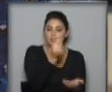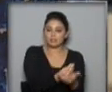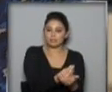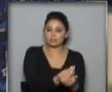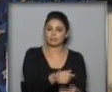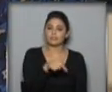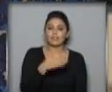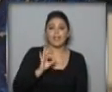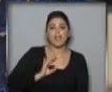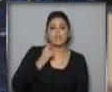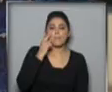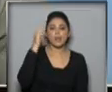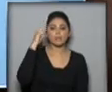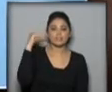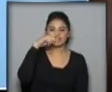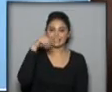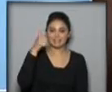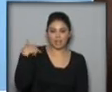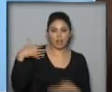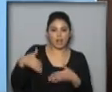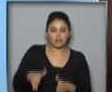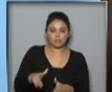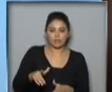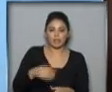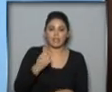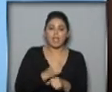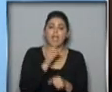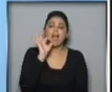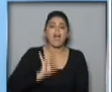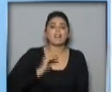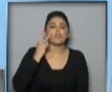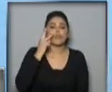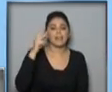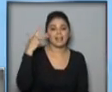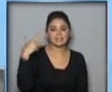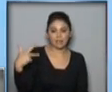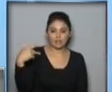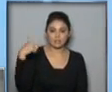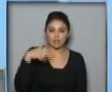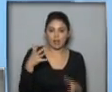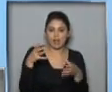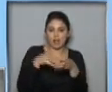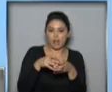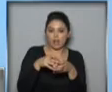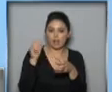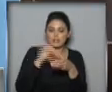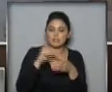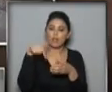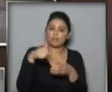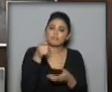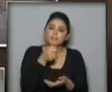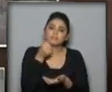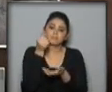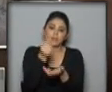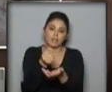quien nació en el año 1976 en la ciudad de Buenos Aires y desde el 2003 trabaja para la agencia Associated Press. Es premiado con